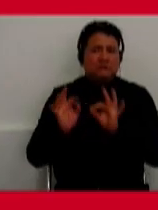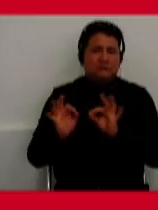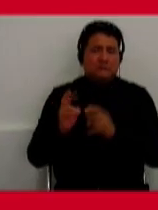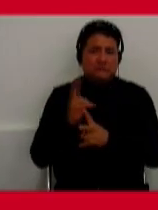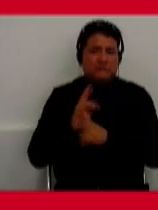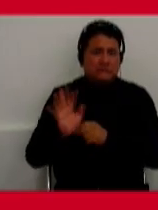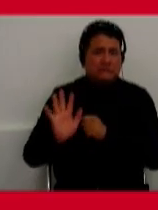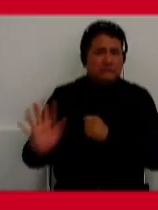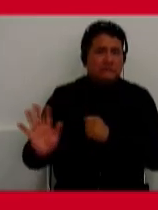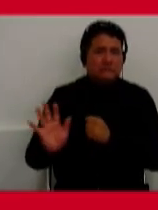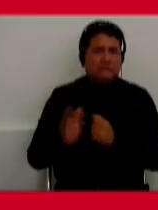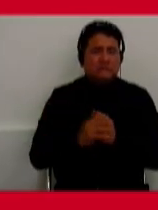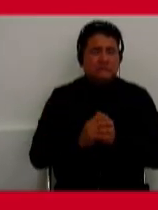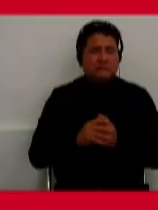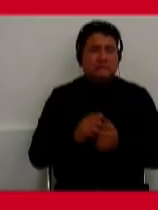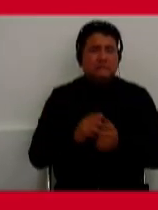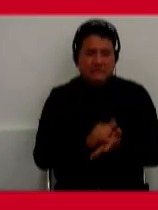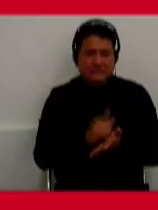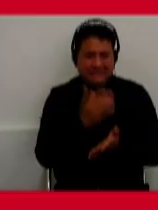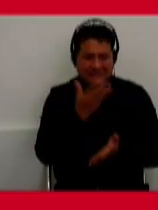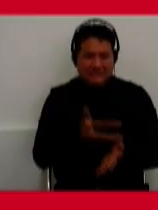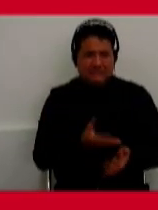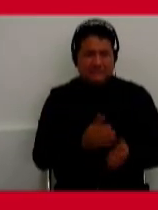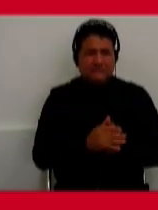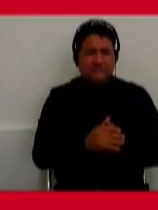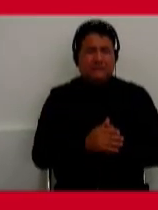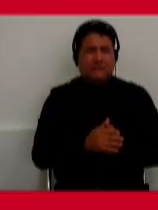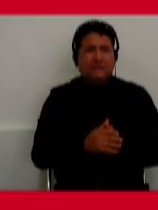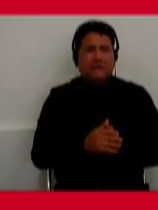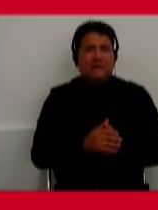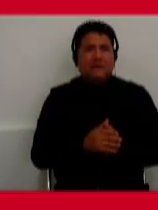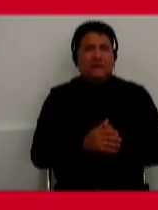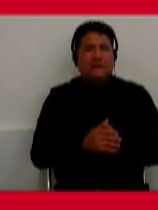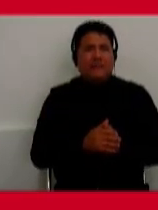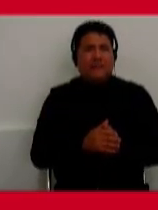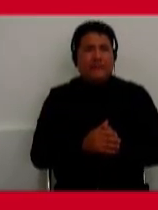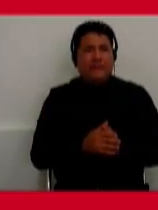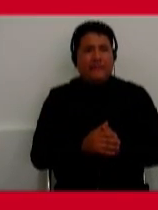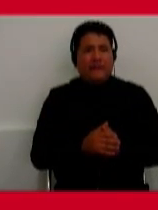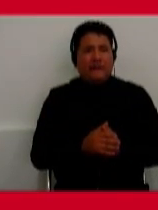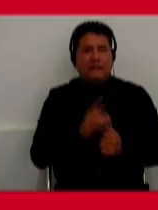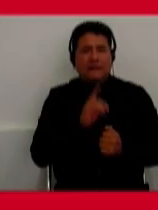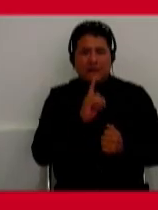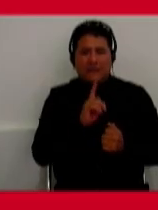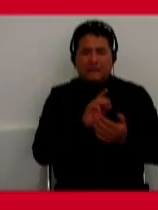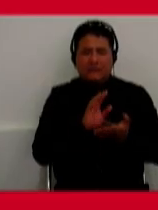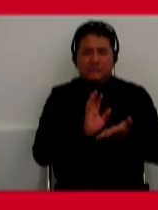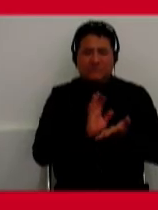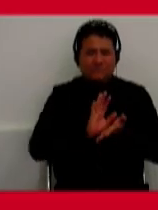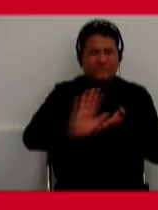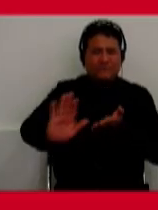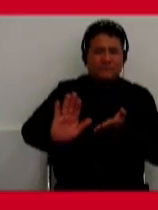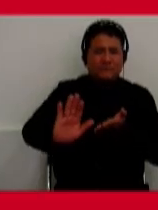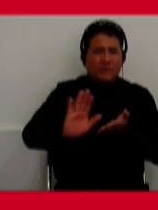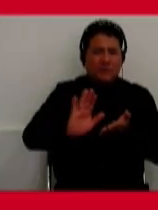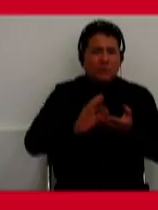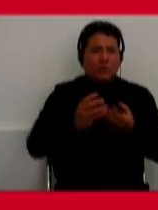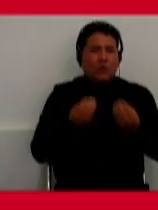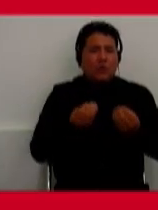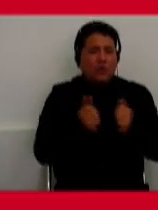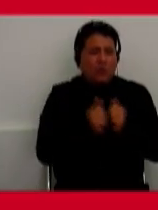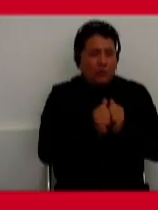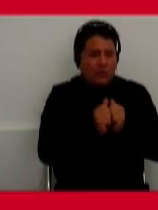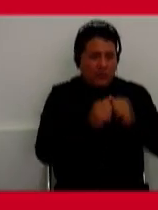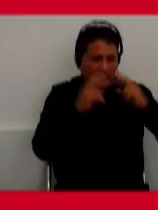geomecánica. Estas de aquí van a ser emprendidas dentro de las evaluaciones con contención de medidas